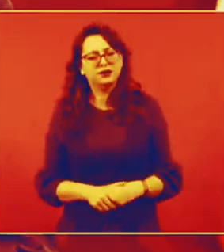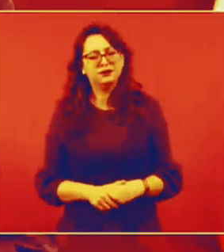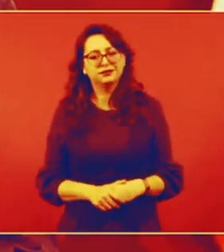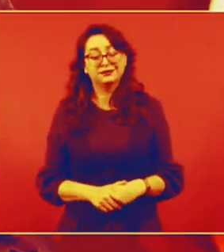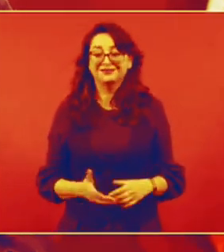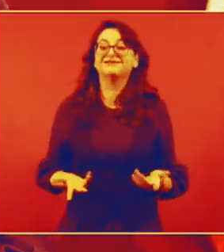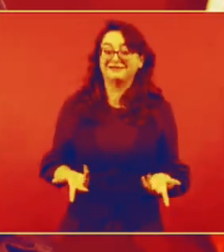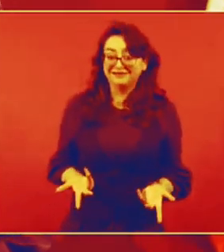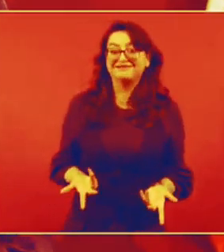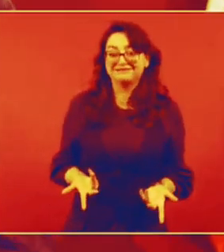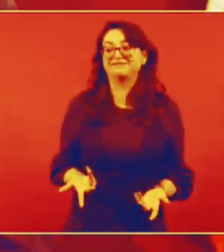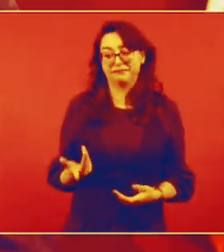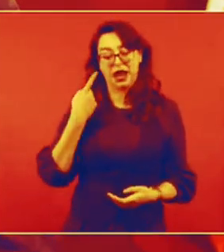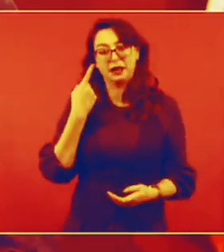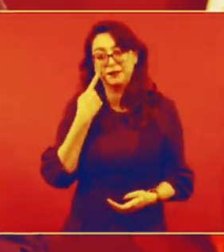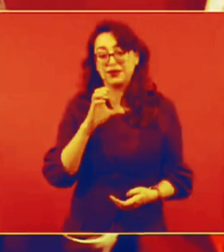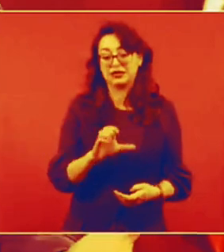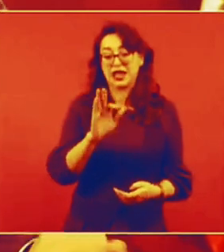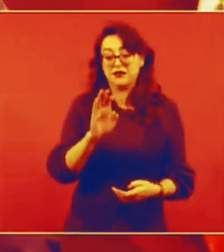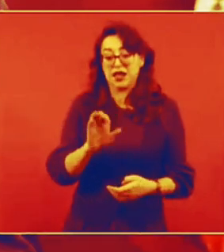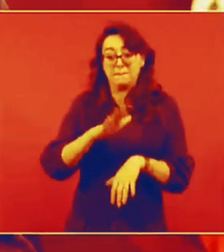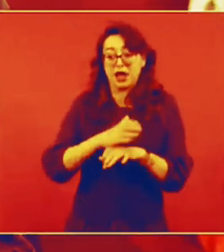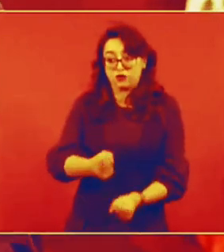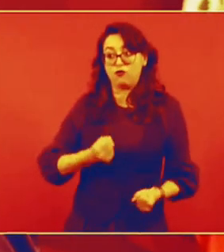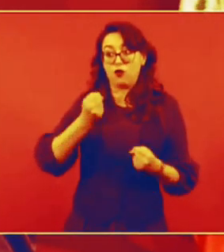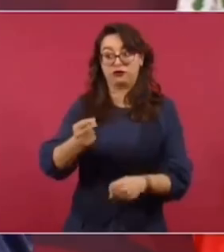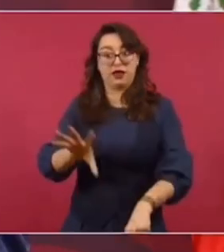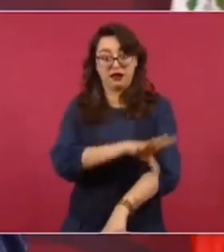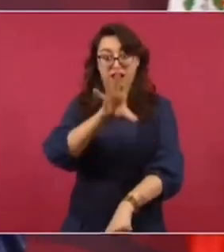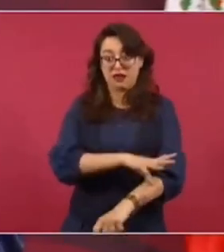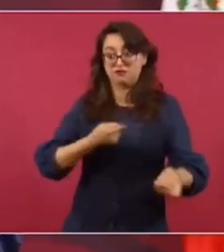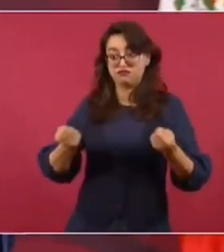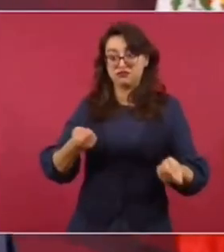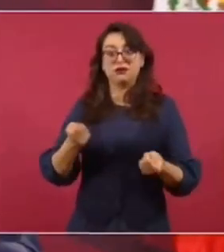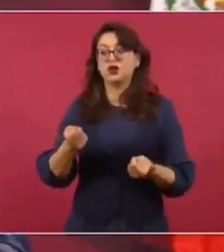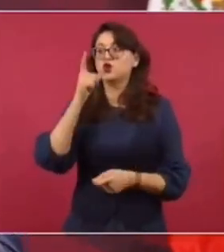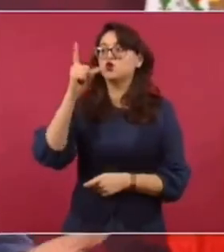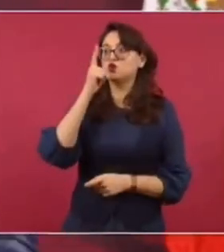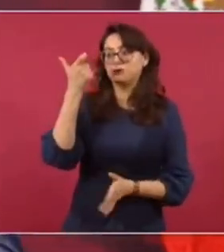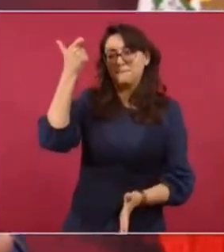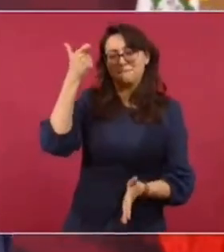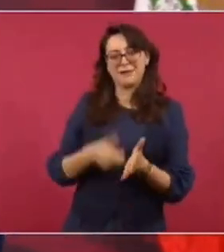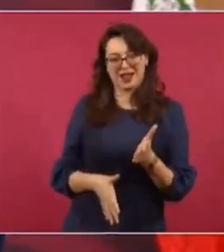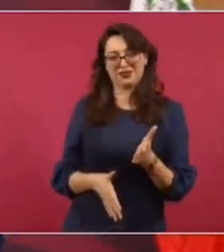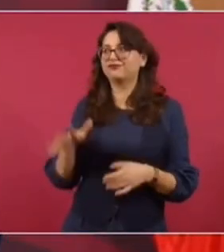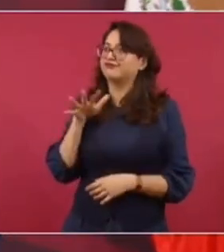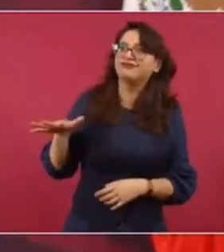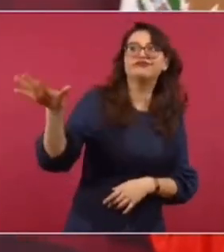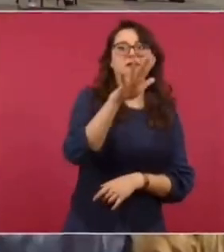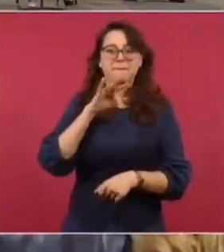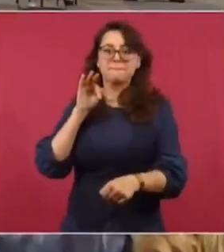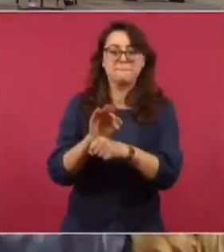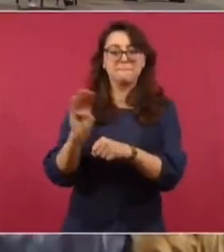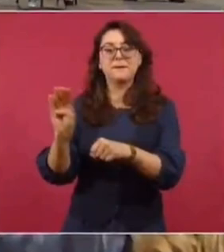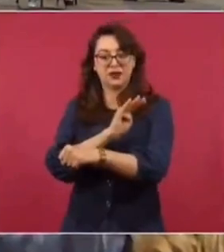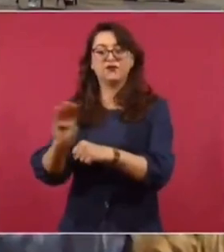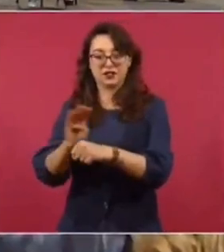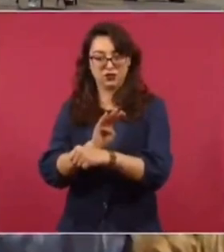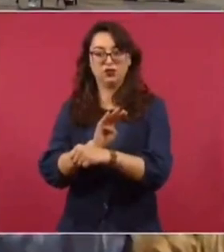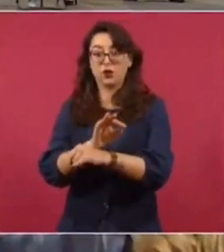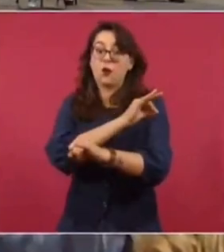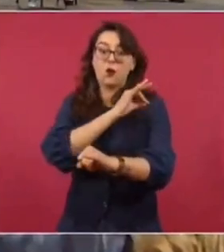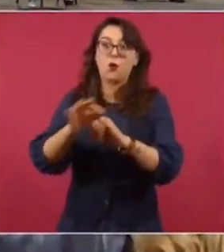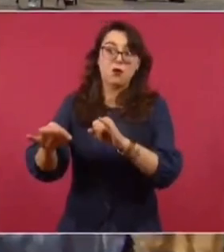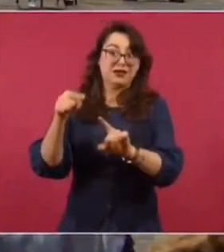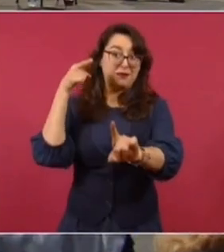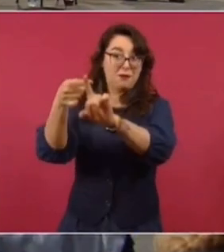fortalecemos la Comisión Federal, como se ha venido haciendo, no aumenta el precio de la luz. En eso nos beneficiamos. Pero para llegar a eso,